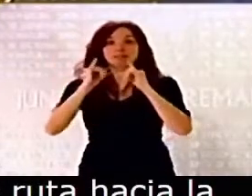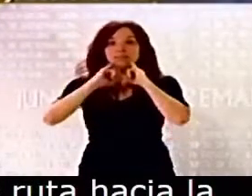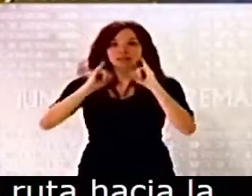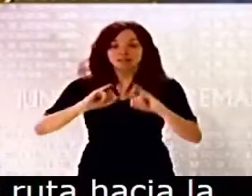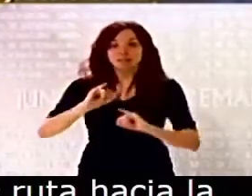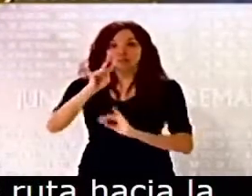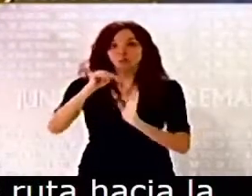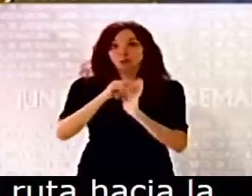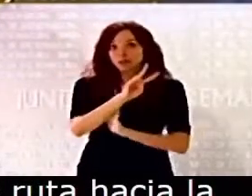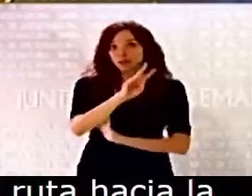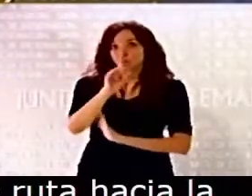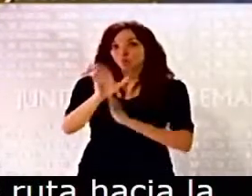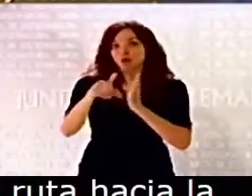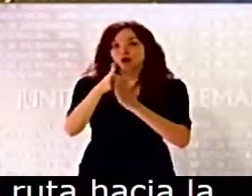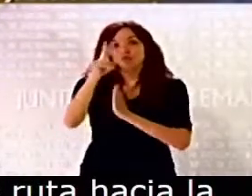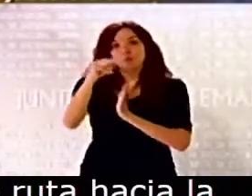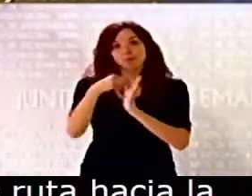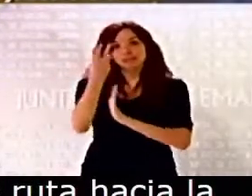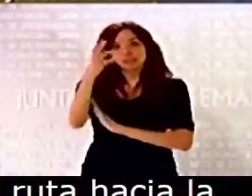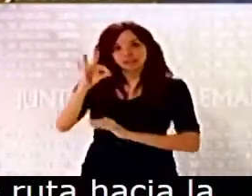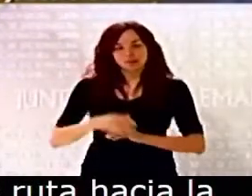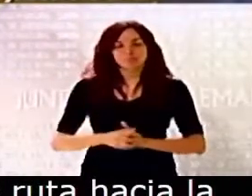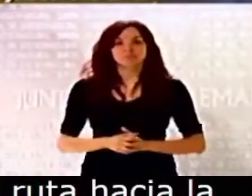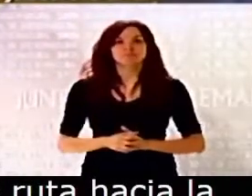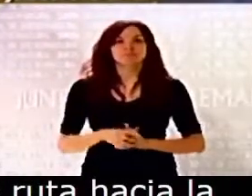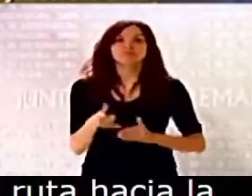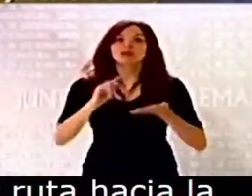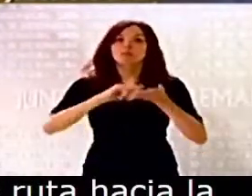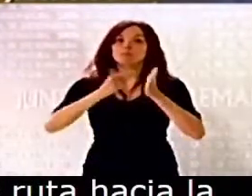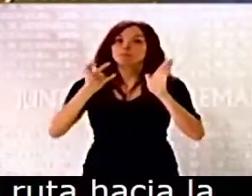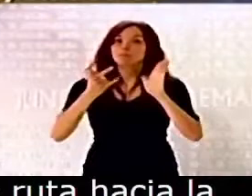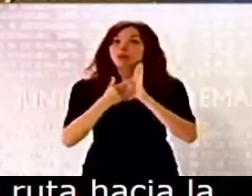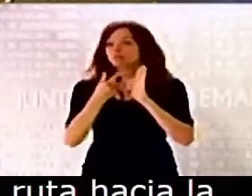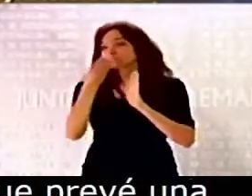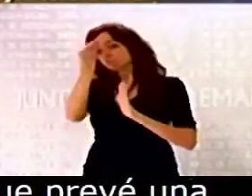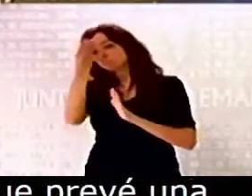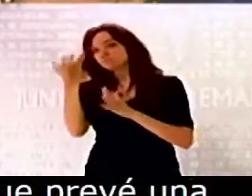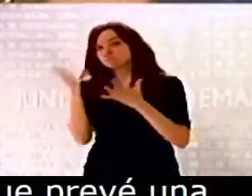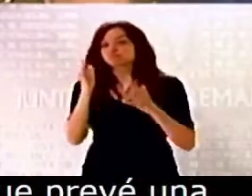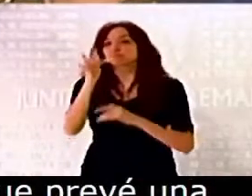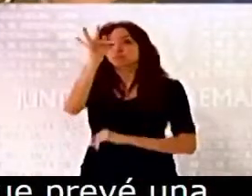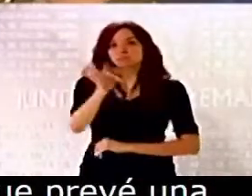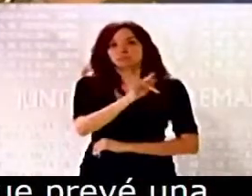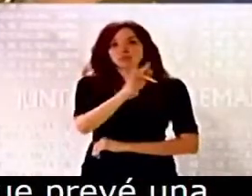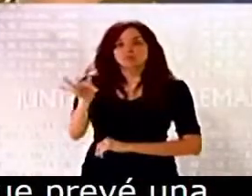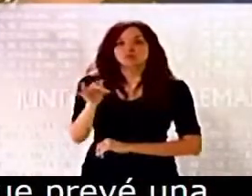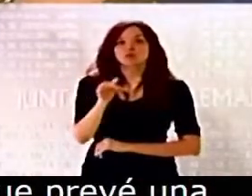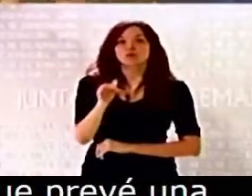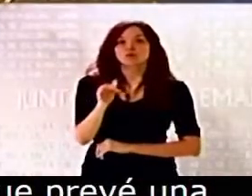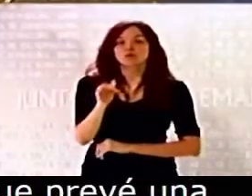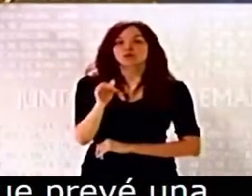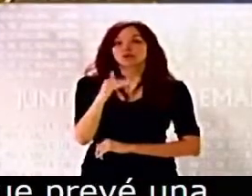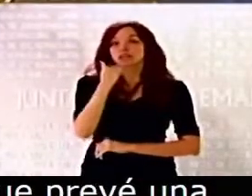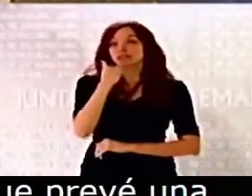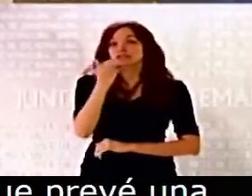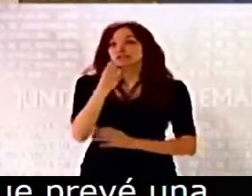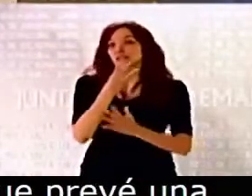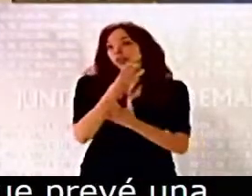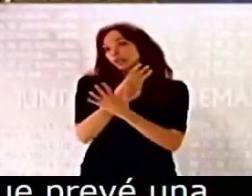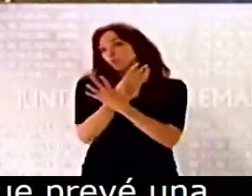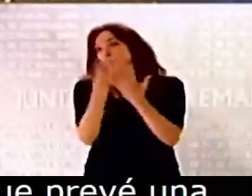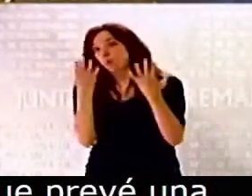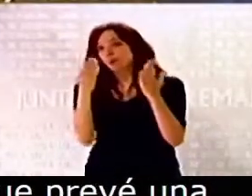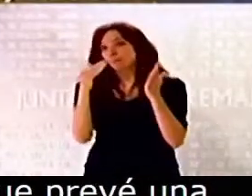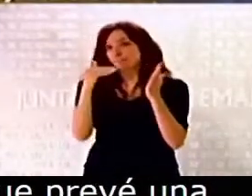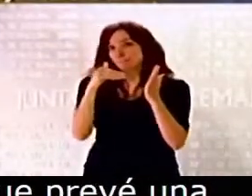2021-2030. Un plan que prevé una inversión global de 18.640 millones de euros, de los que más